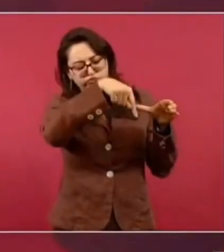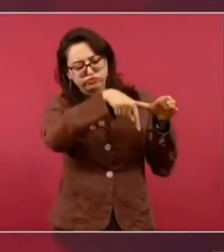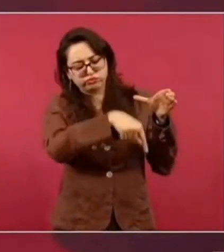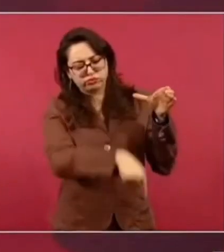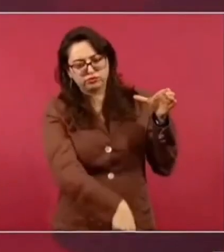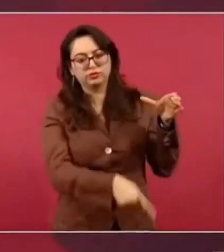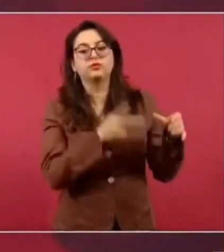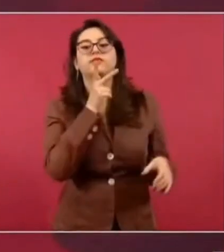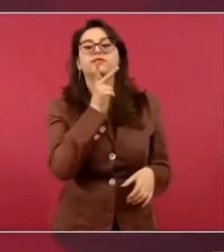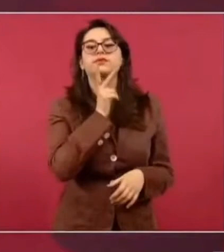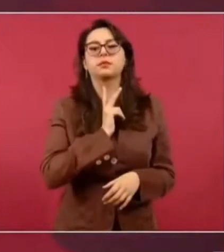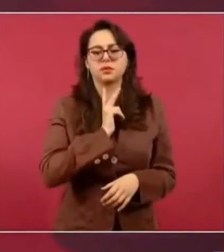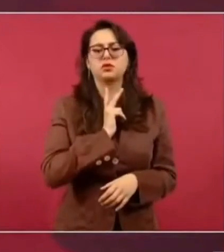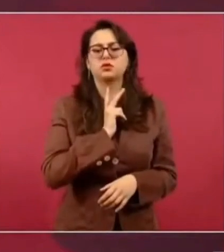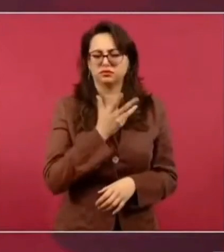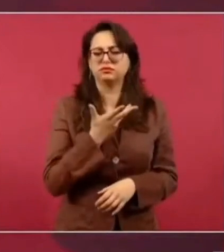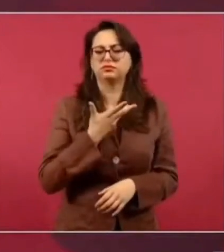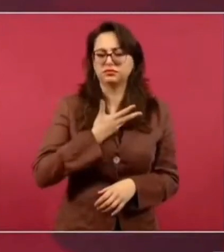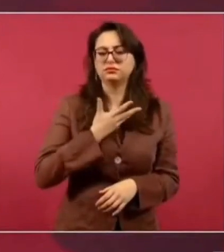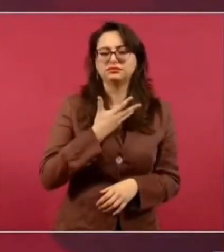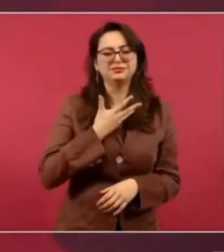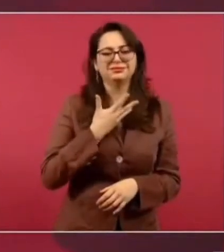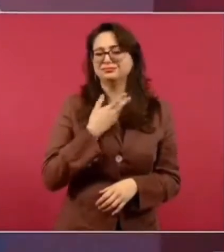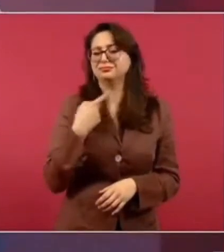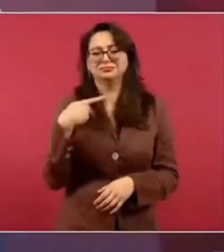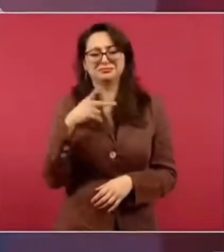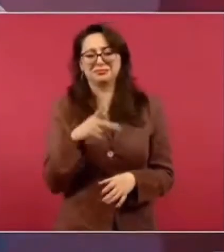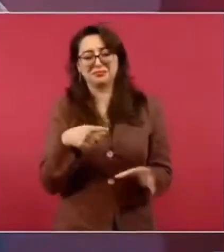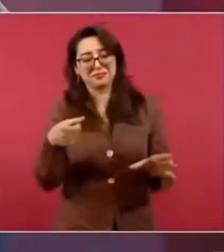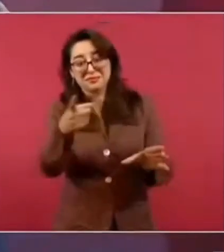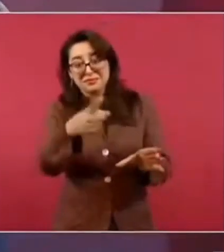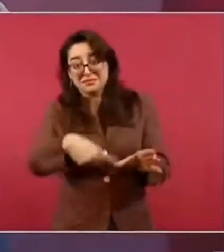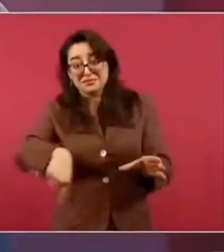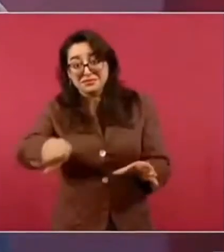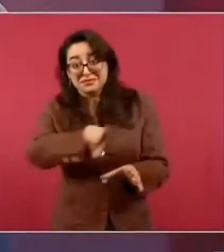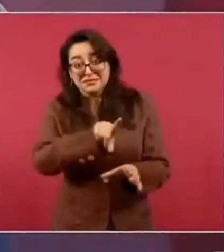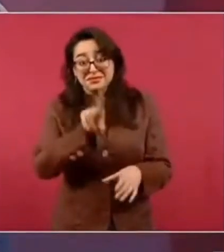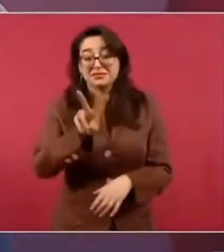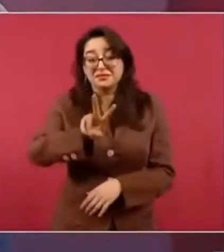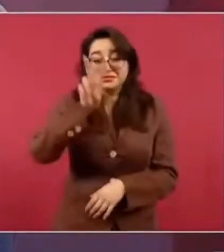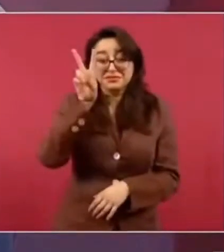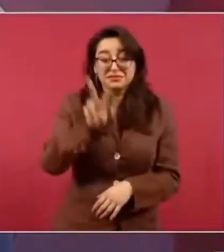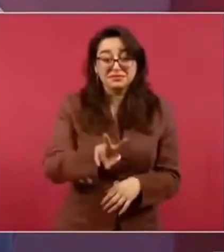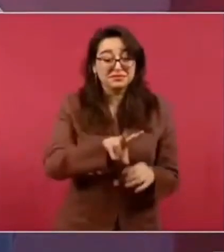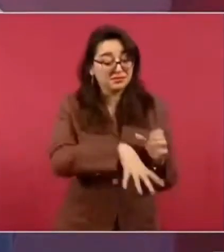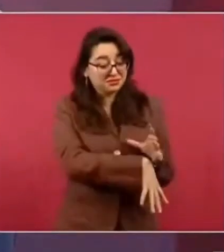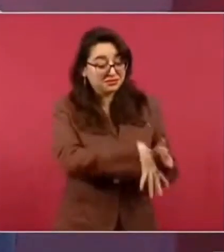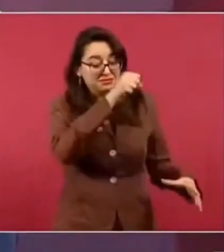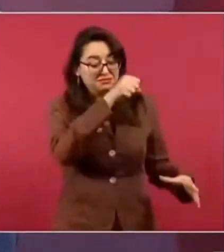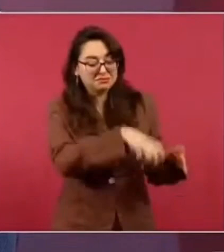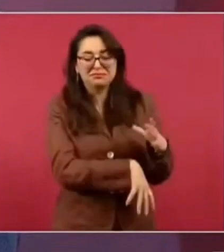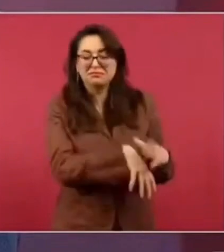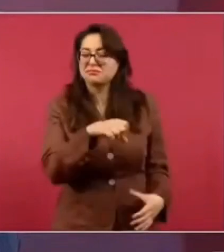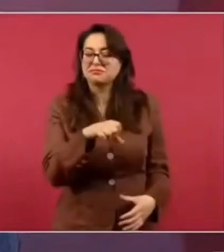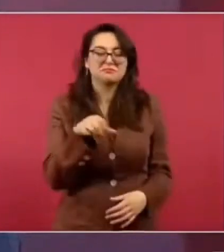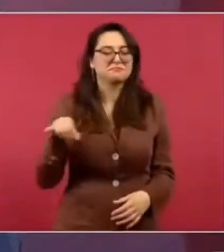pero no iban por el petróleo de las aguas profundas, que dicho sea de paso, cuesta mucho extraerlo.